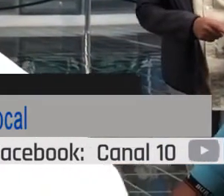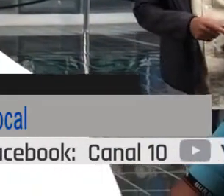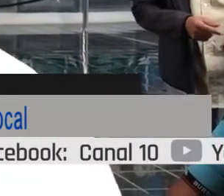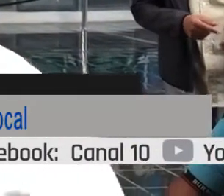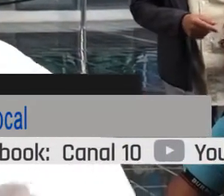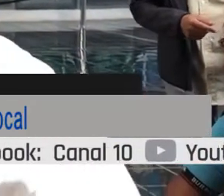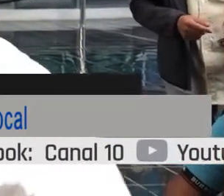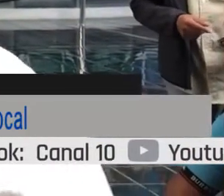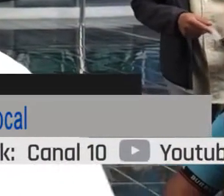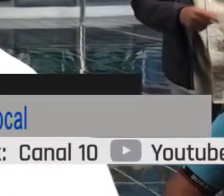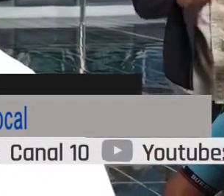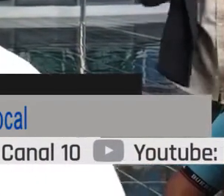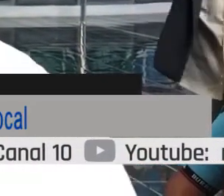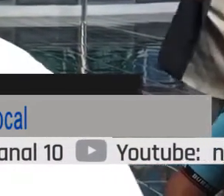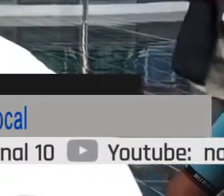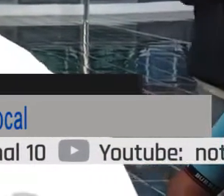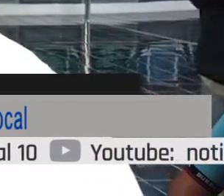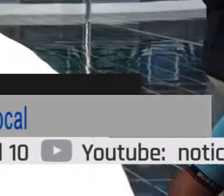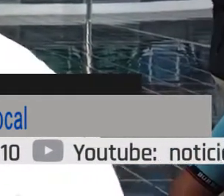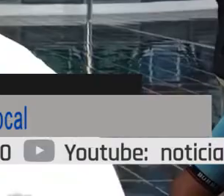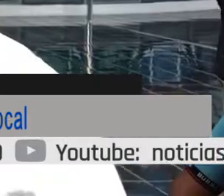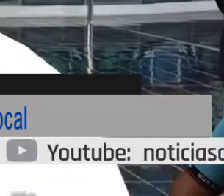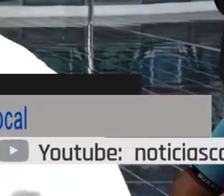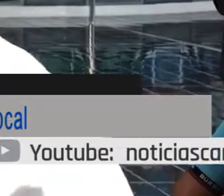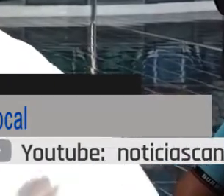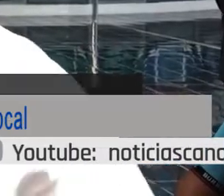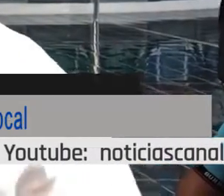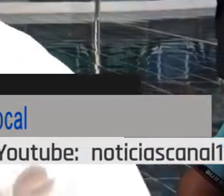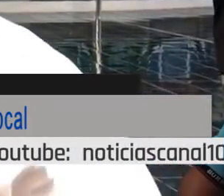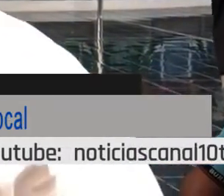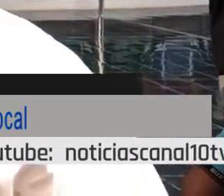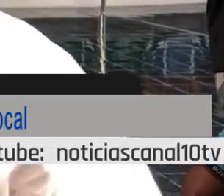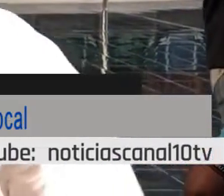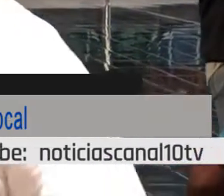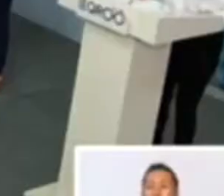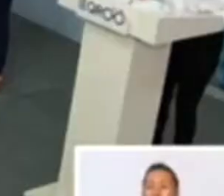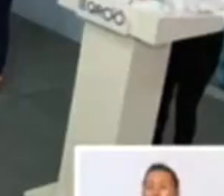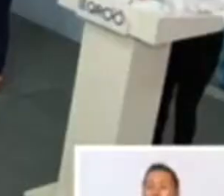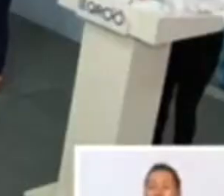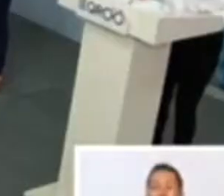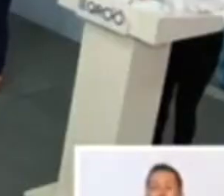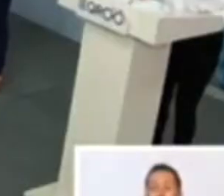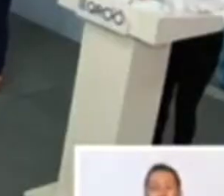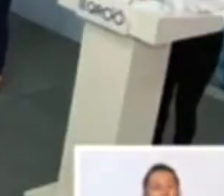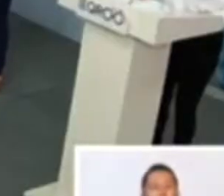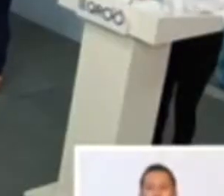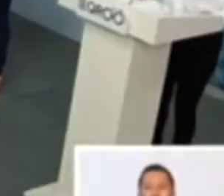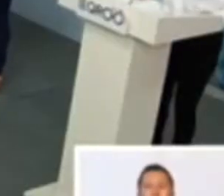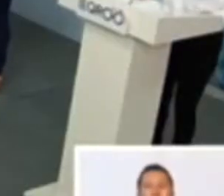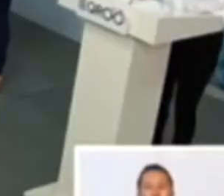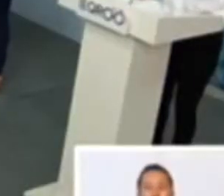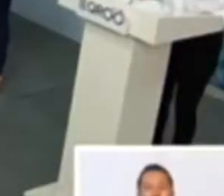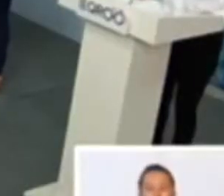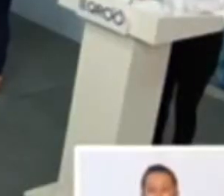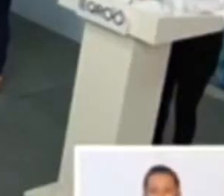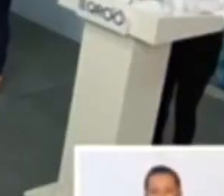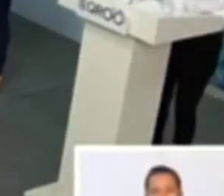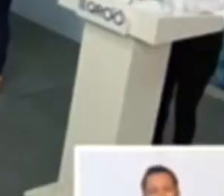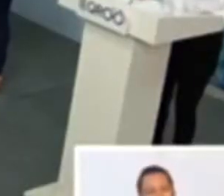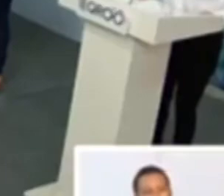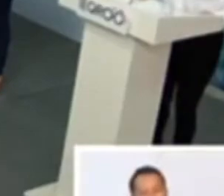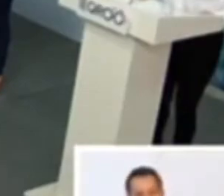noble y que se siente comprometida y debido a eso pues da su voto a cambio y es que hasta el momento los debates televisivos entre